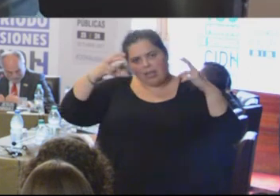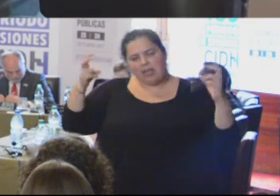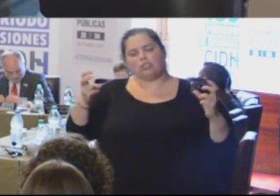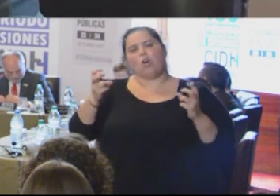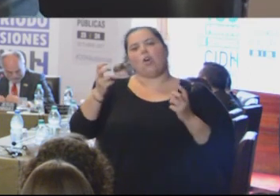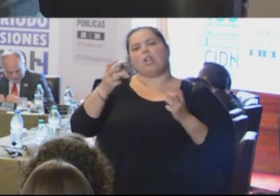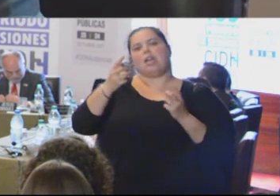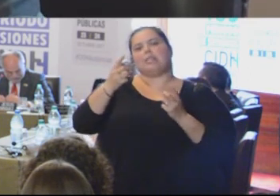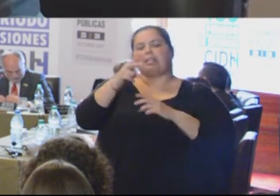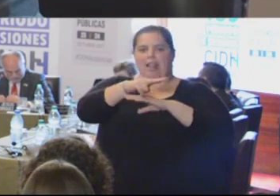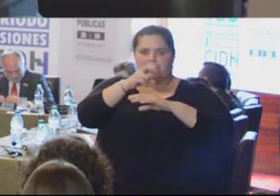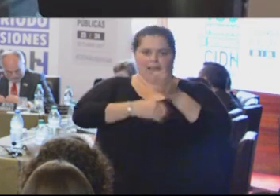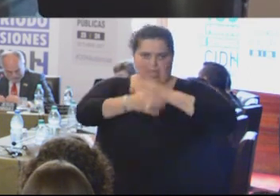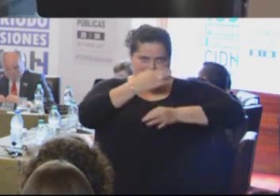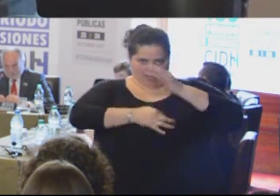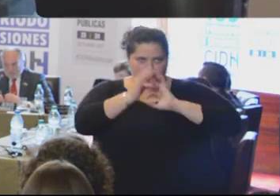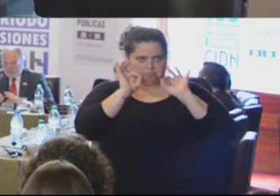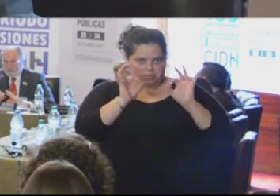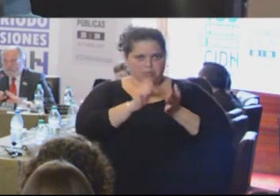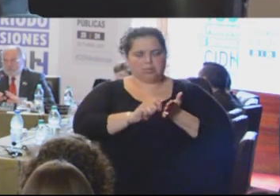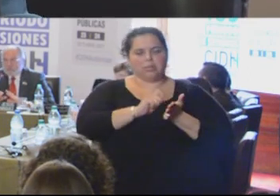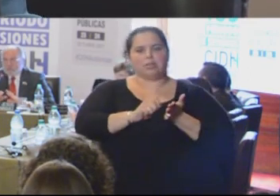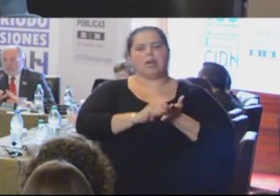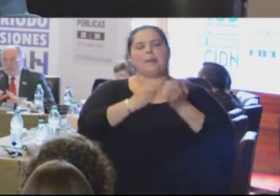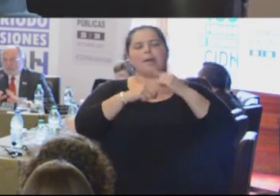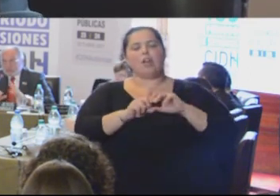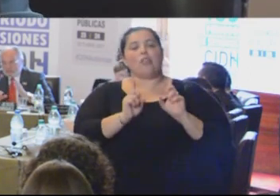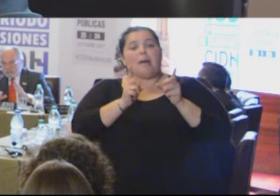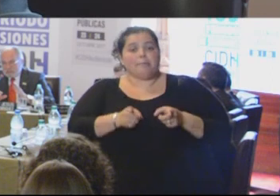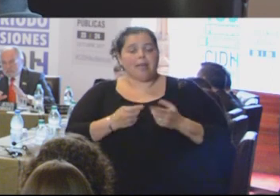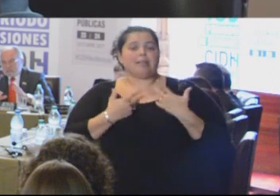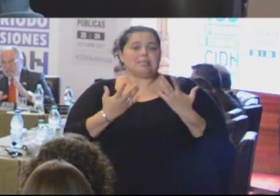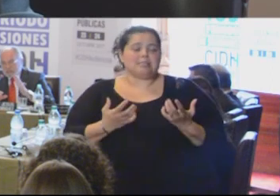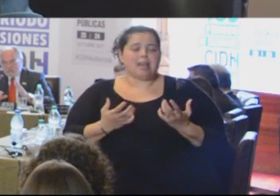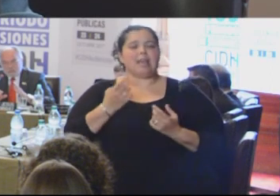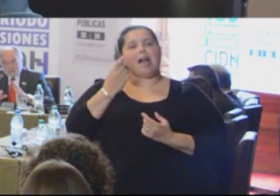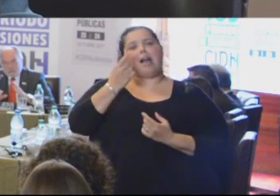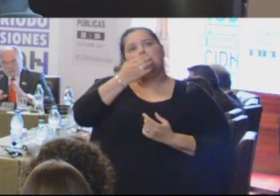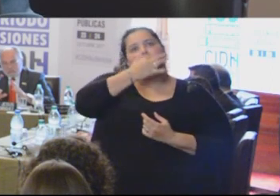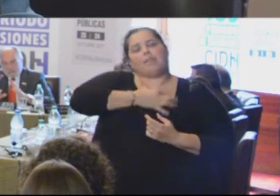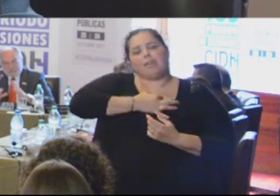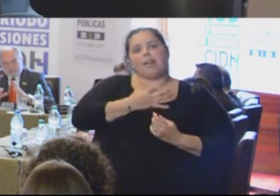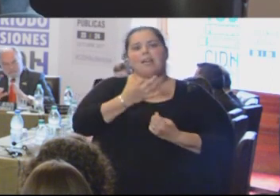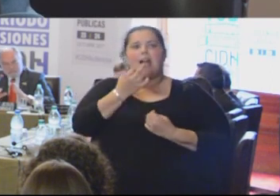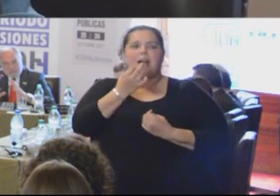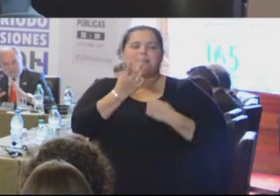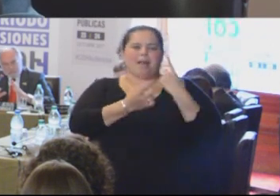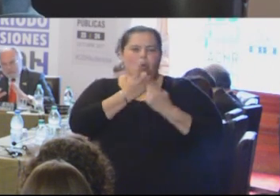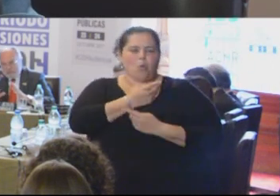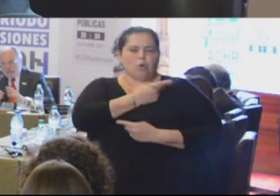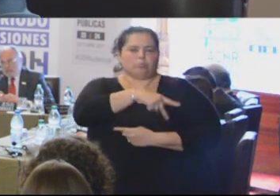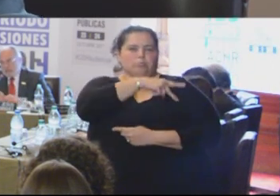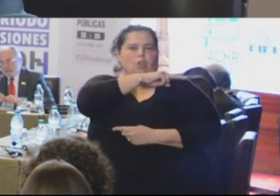fiscalía pero también quisiera que sean señalados de algunos coroneles en fin que